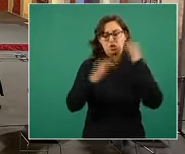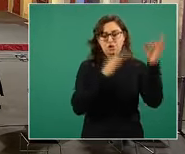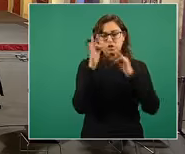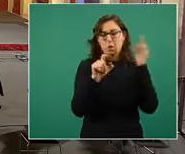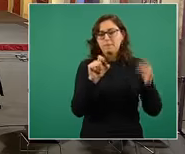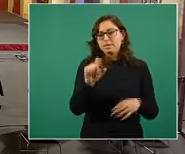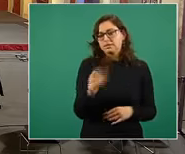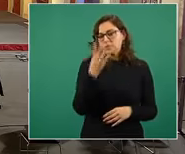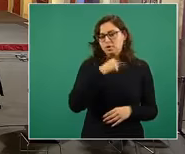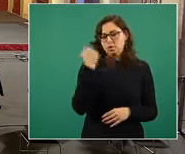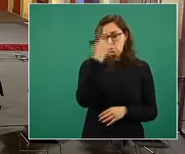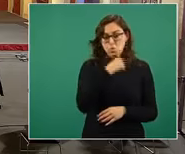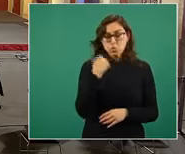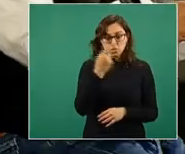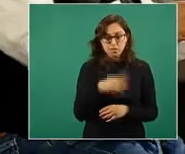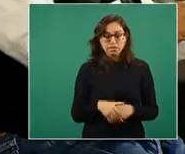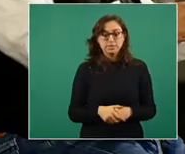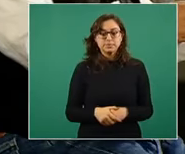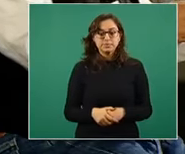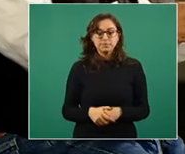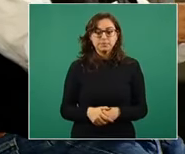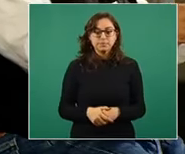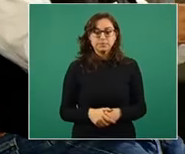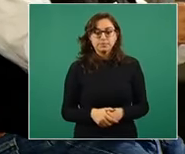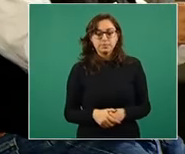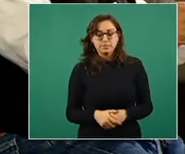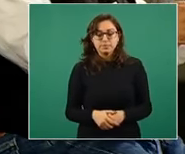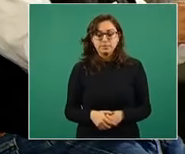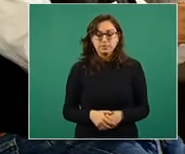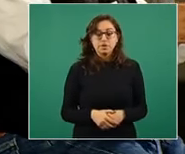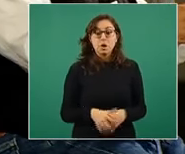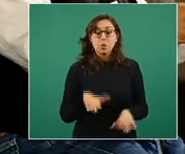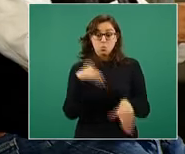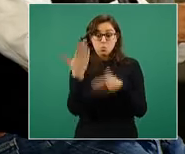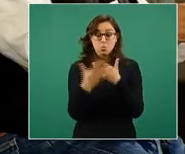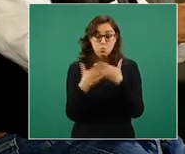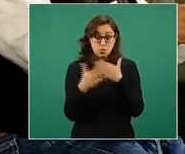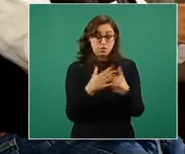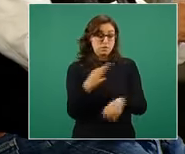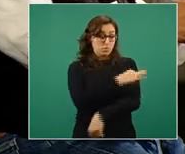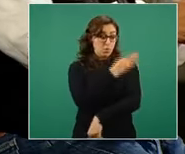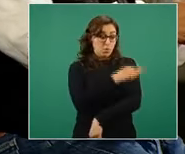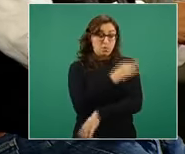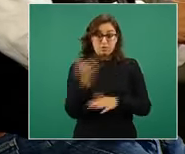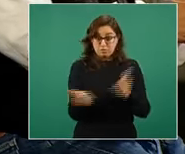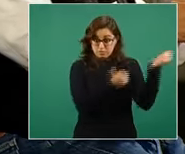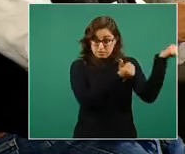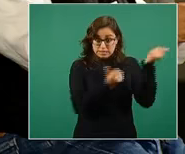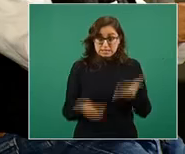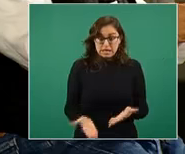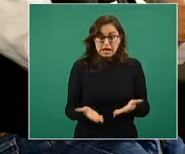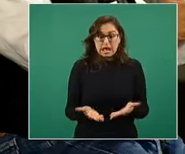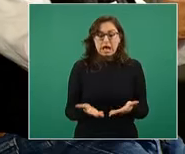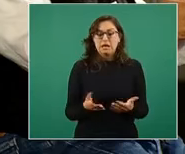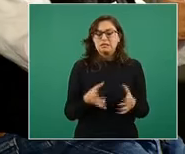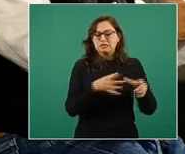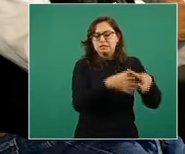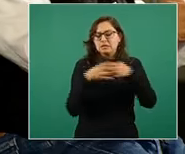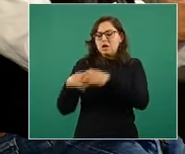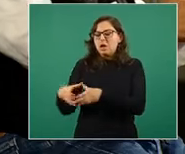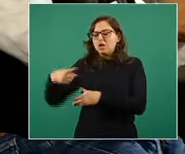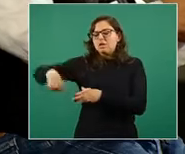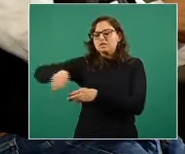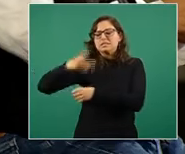vacunas, ¿cuántas de estas que van a llegar, cuántas son para completar los esquemas de segundas dosis del personal de